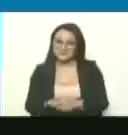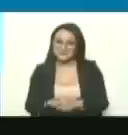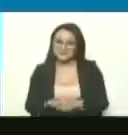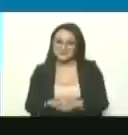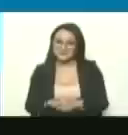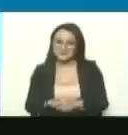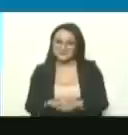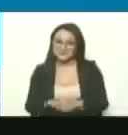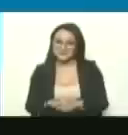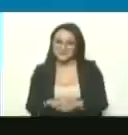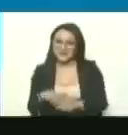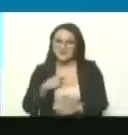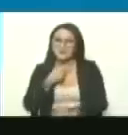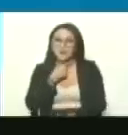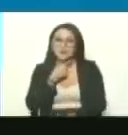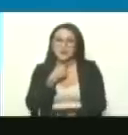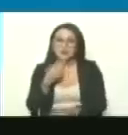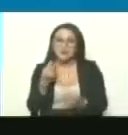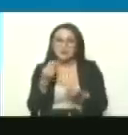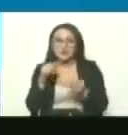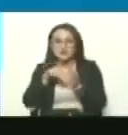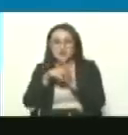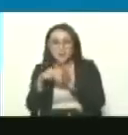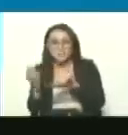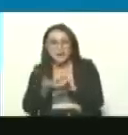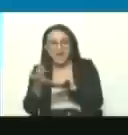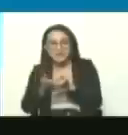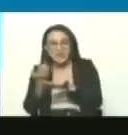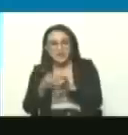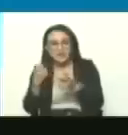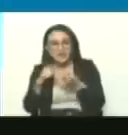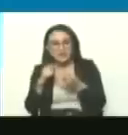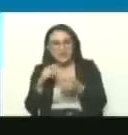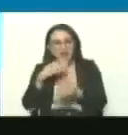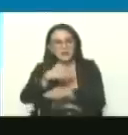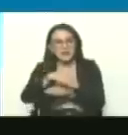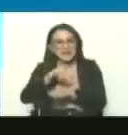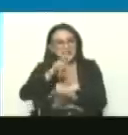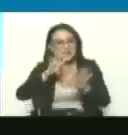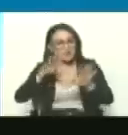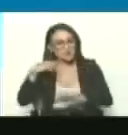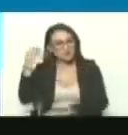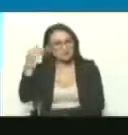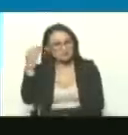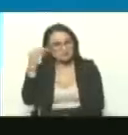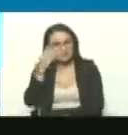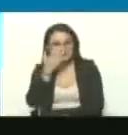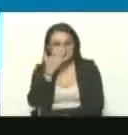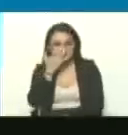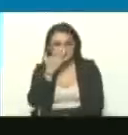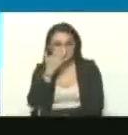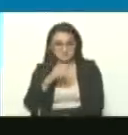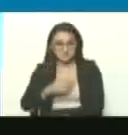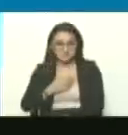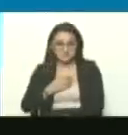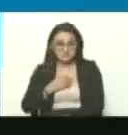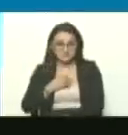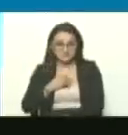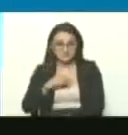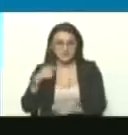A mí me gustaba mucho ir a la boutique del plátano ahí, creo que era la avenida 74. Ah, ahí la boutique del